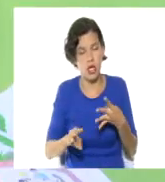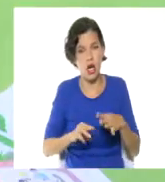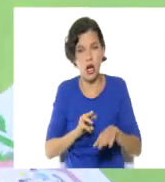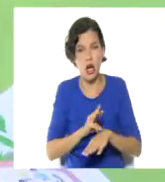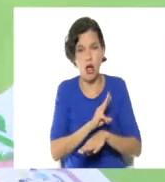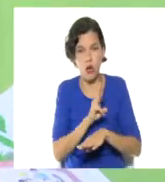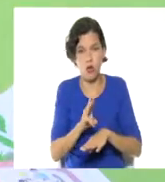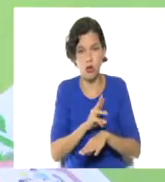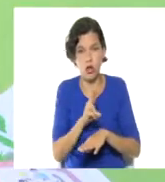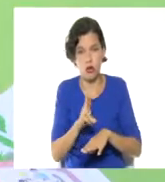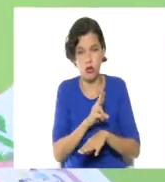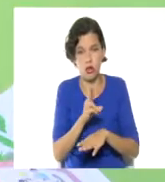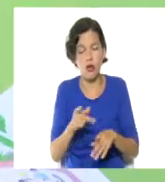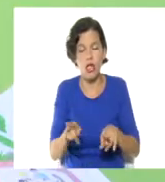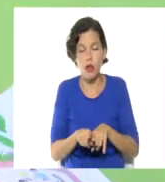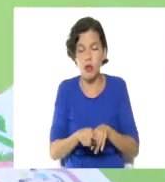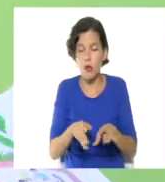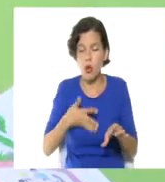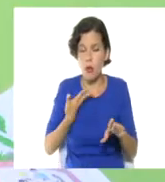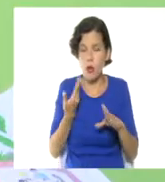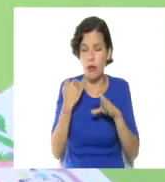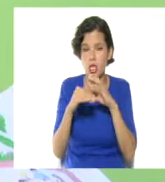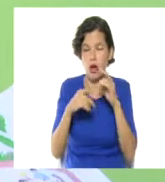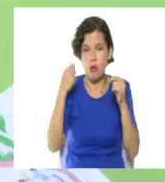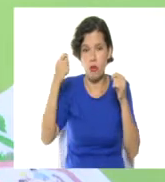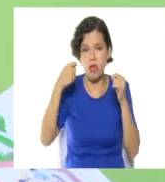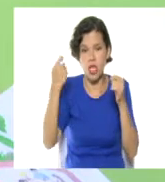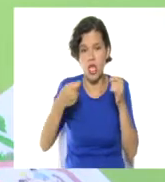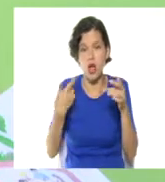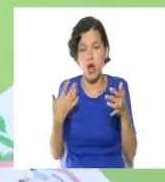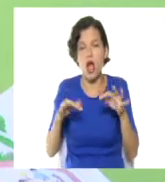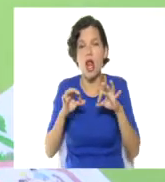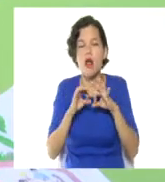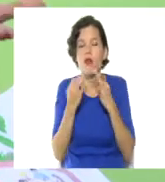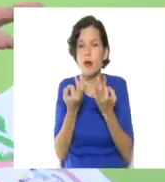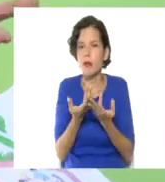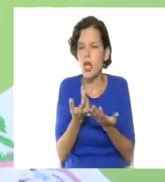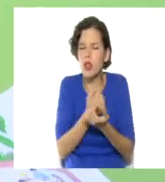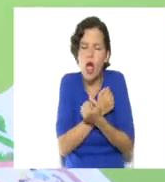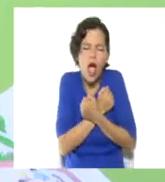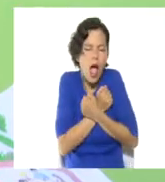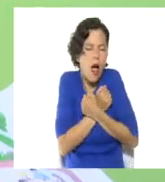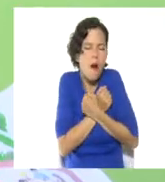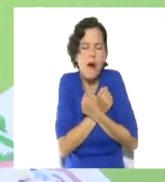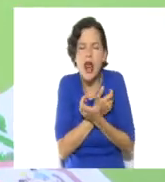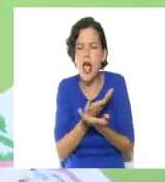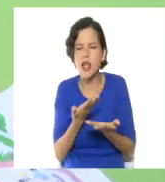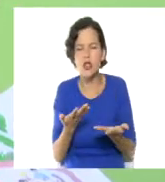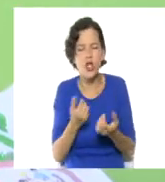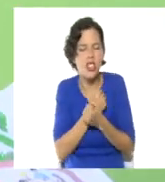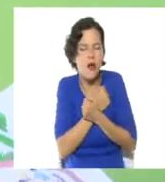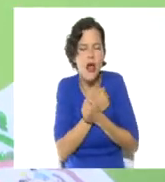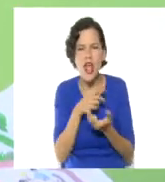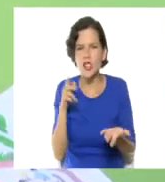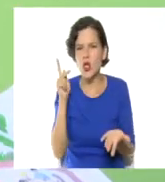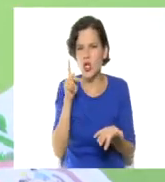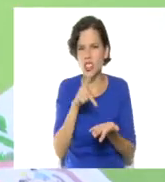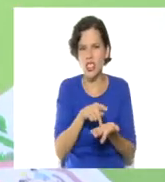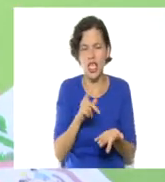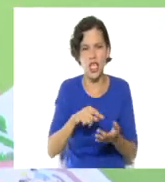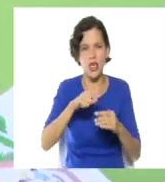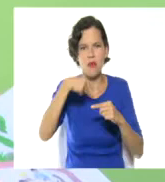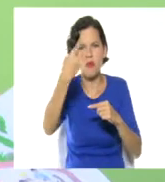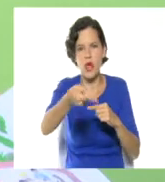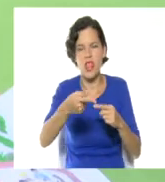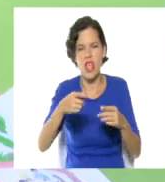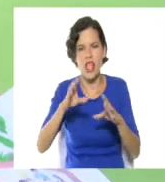También podemos enviarle un video a la familia dando apretones y abrazos. Que ese abrazo llegue tras las